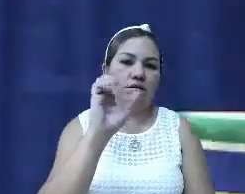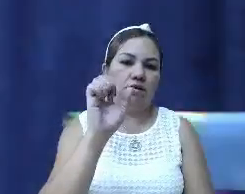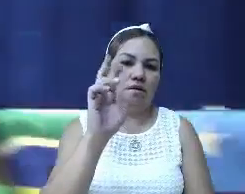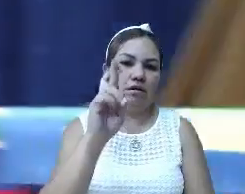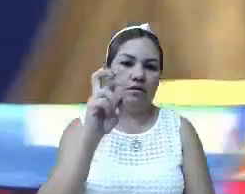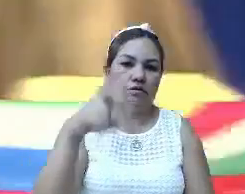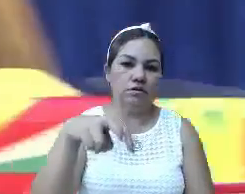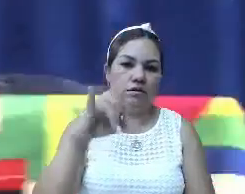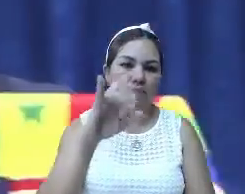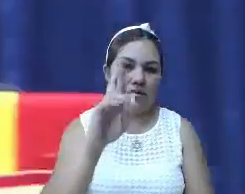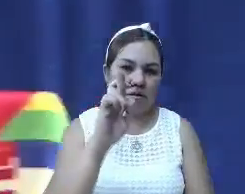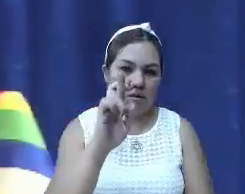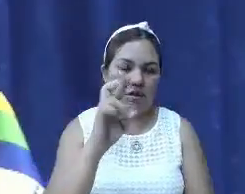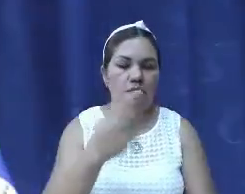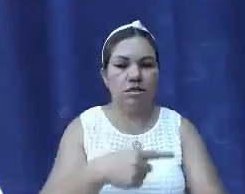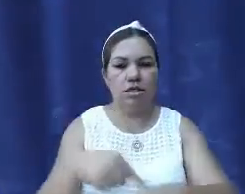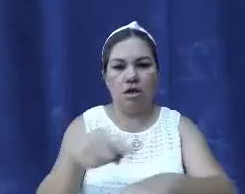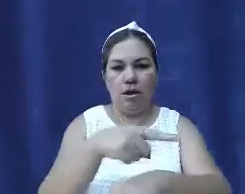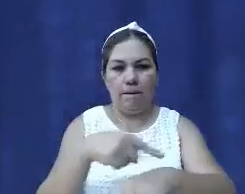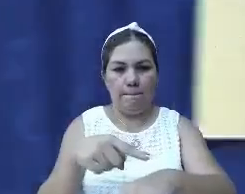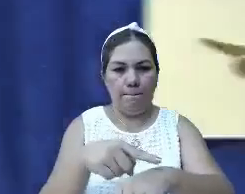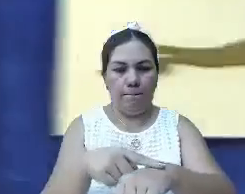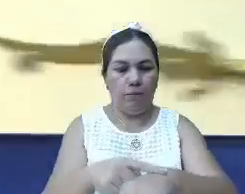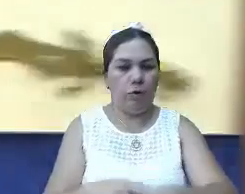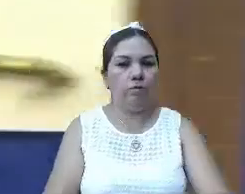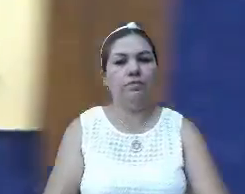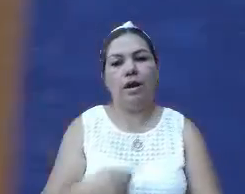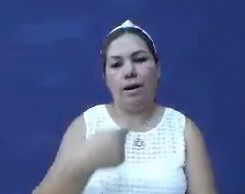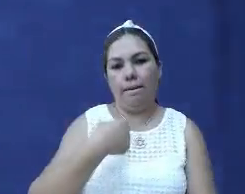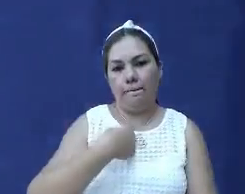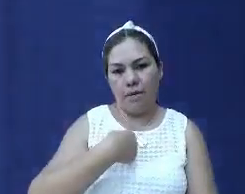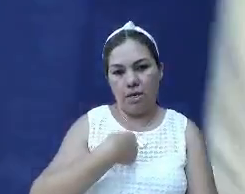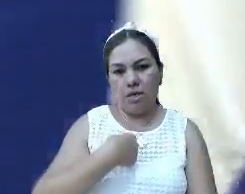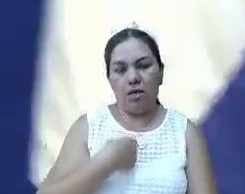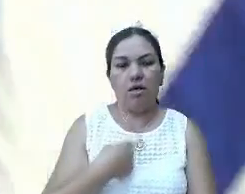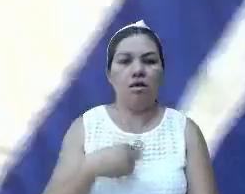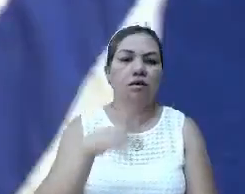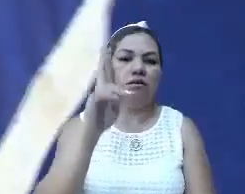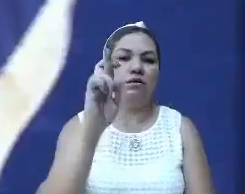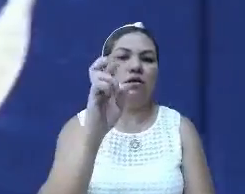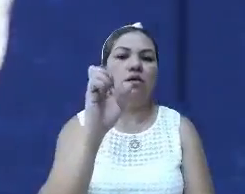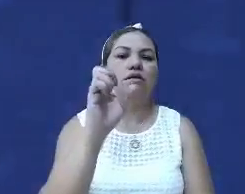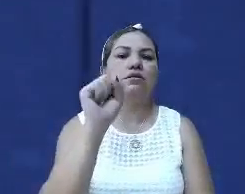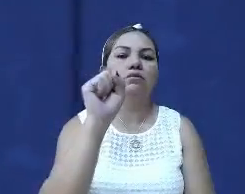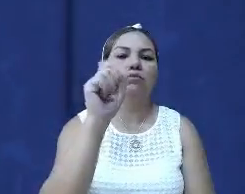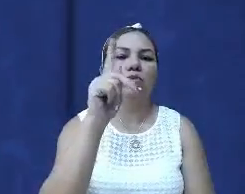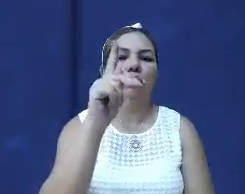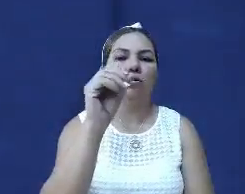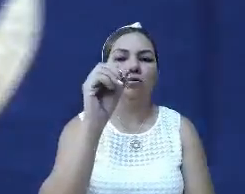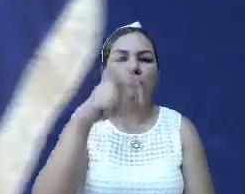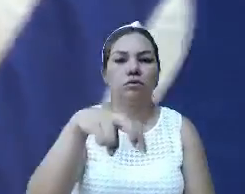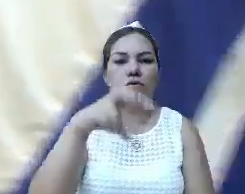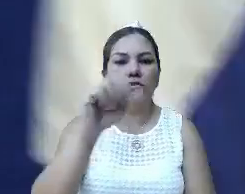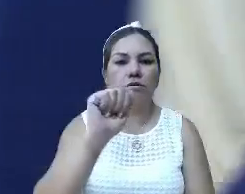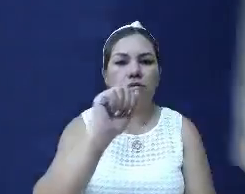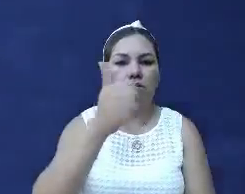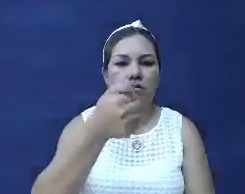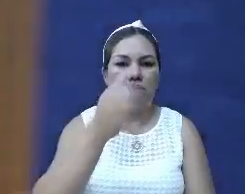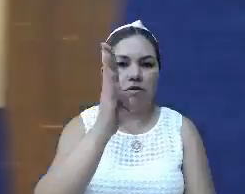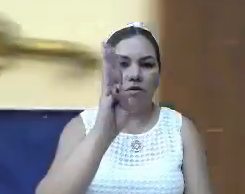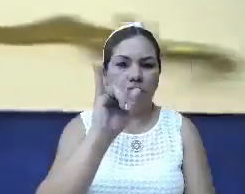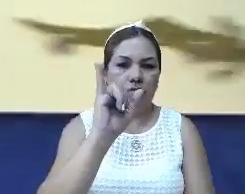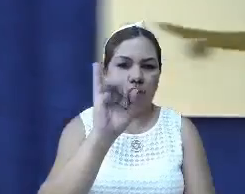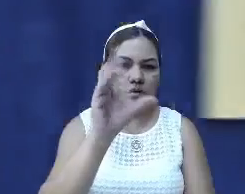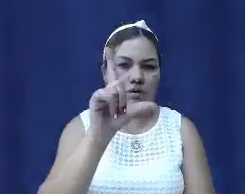¿Qué dijo Jesús? No os toca a vosotros. Diga conmigo, a mí, mi responsabilidad, tu responsabilidad, discernir